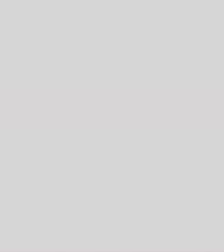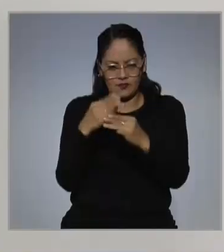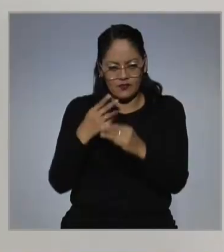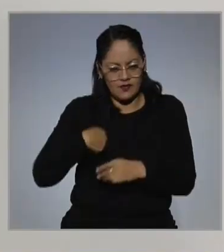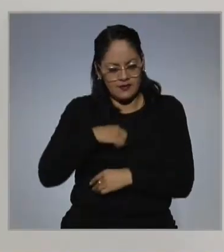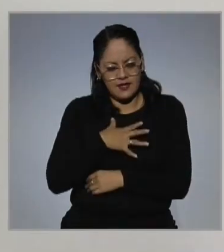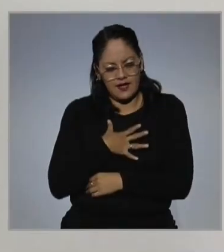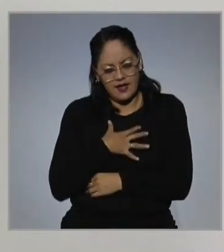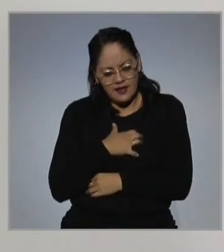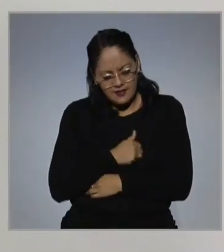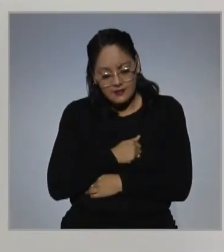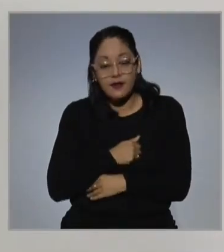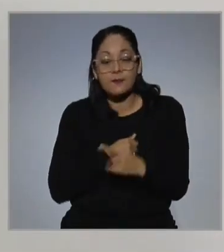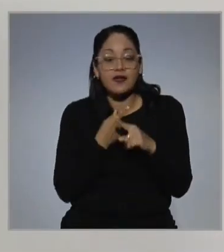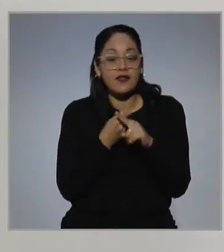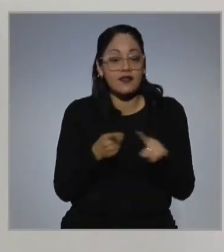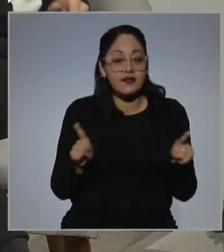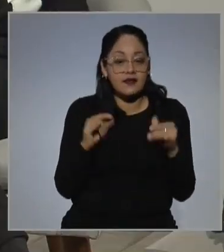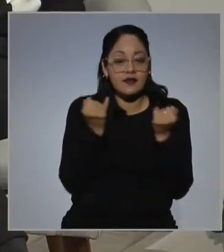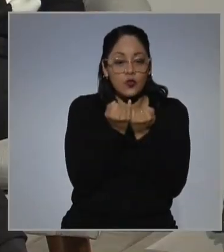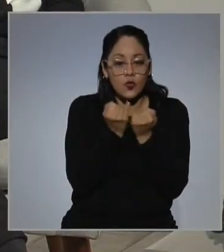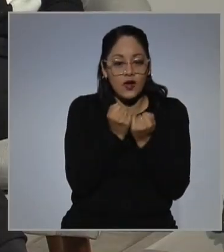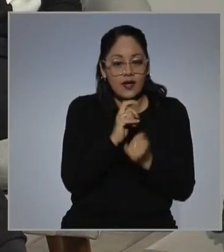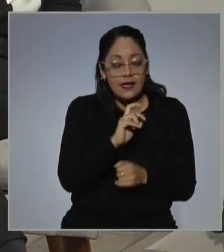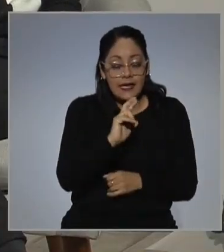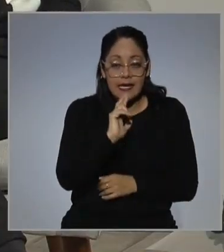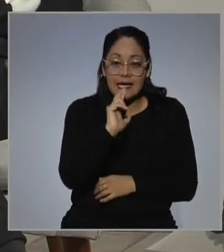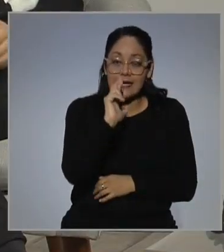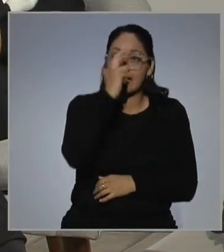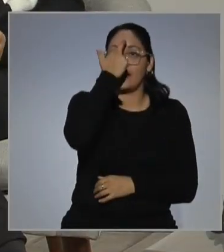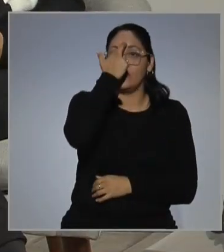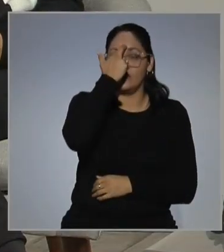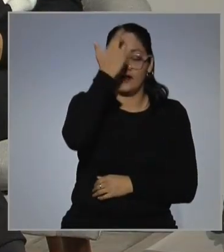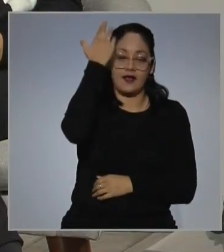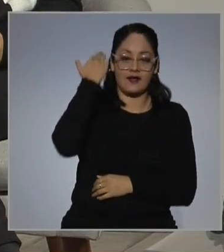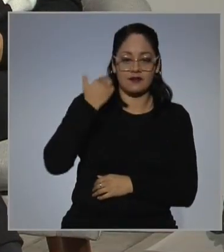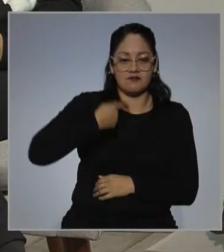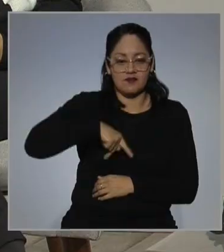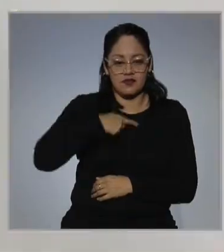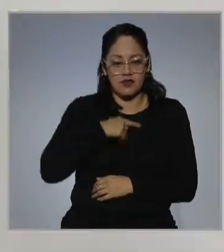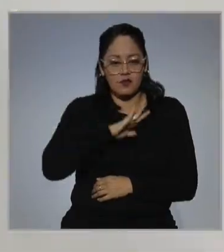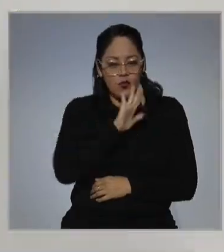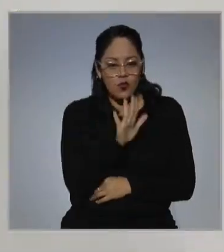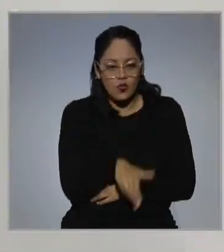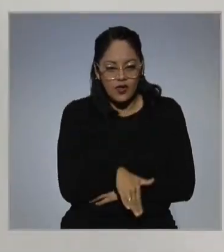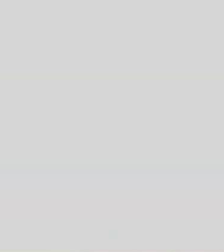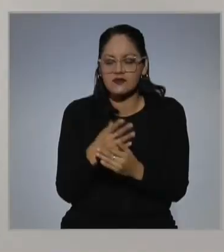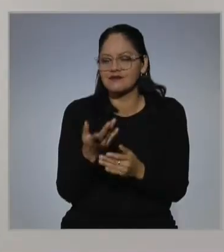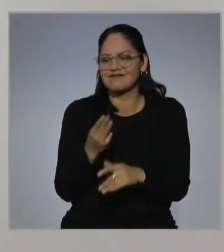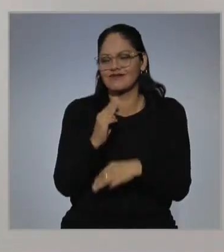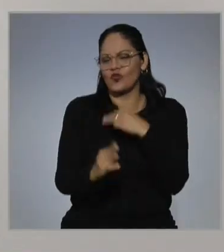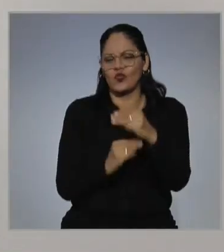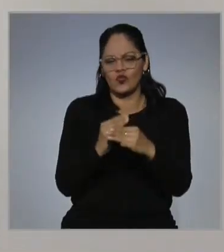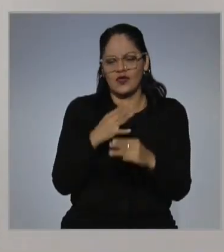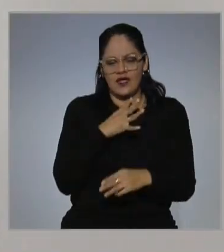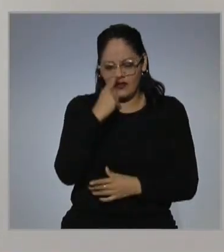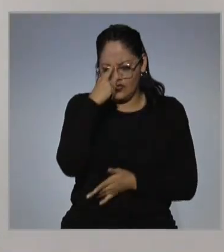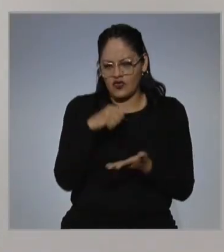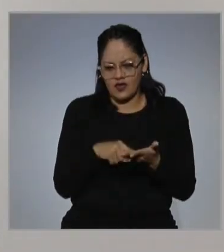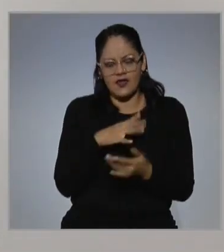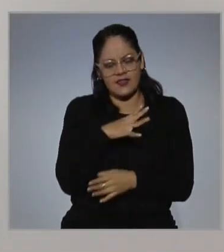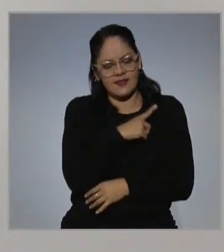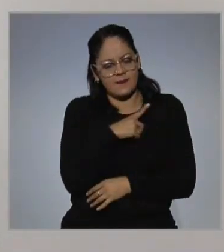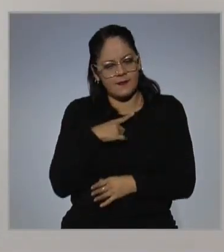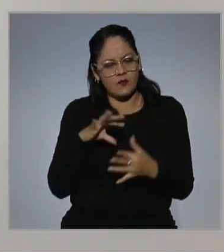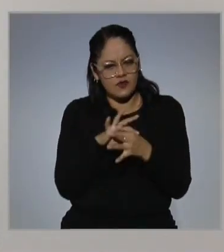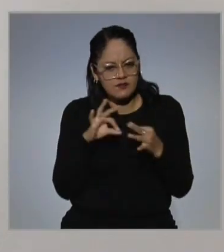sentimos, pero otra cosa es recordar a nuestros muertos en un día específico, ¿no? Tendríamos que hablar sí o sí